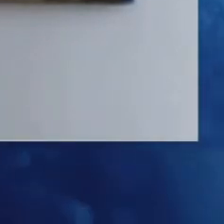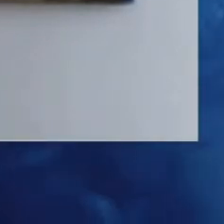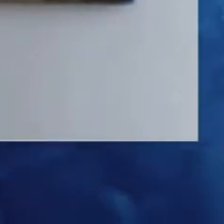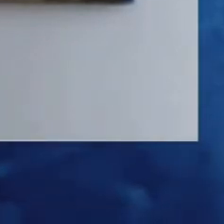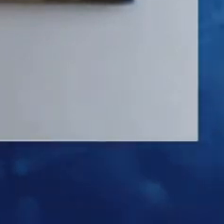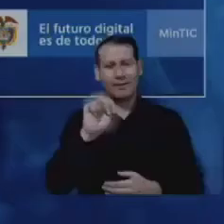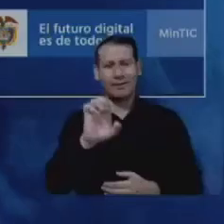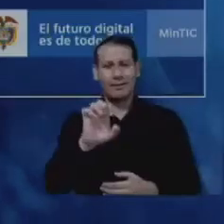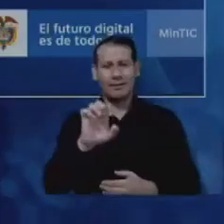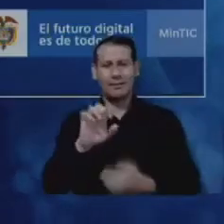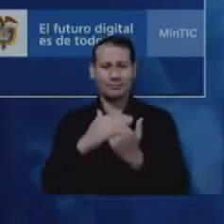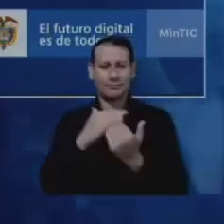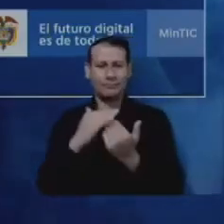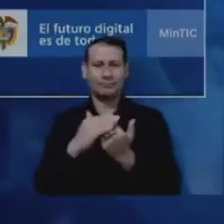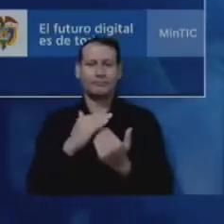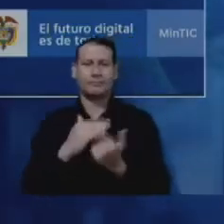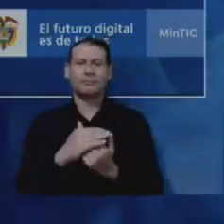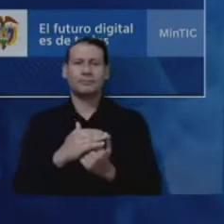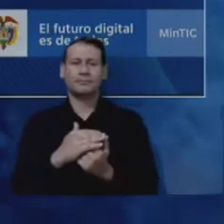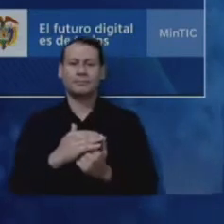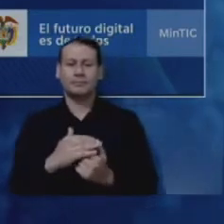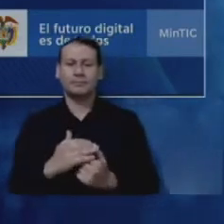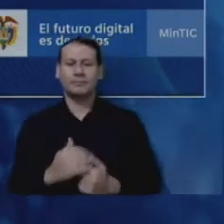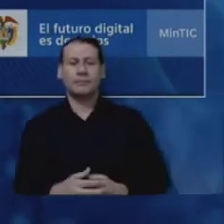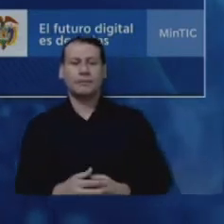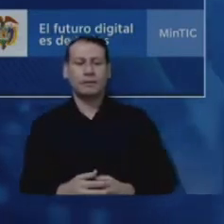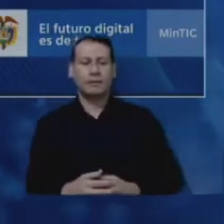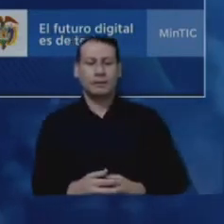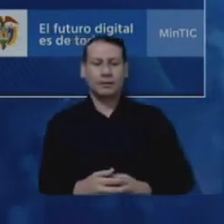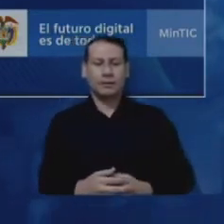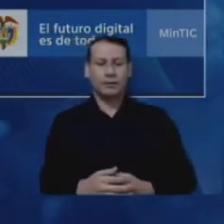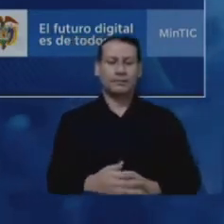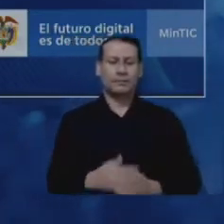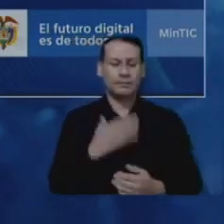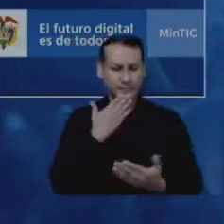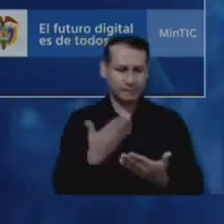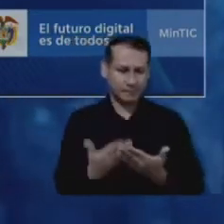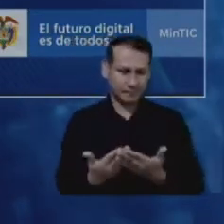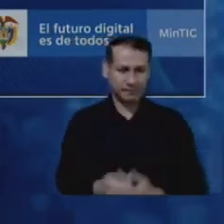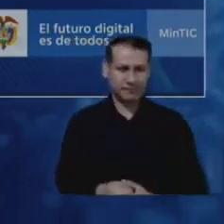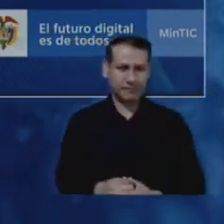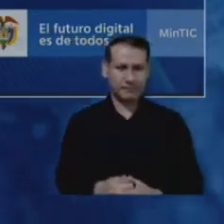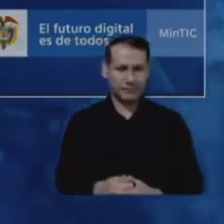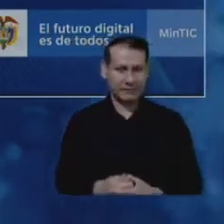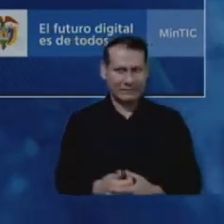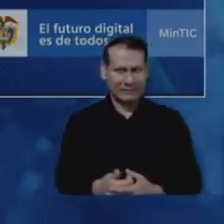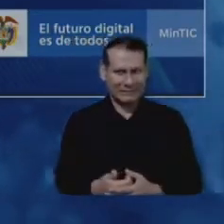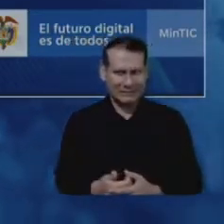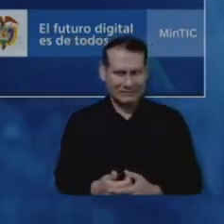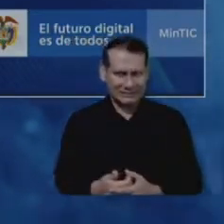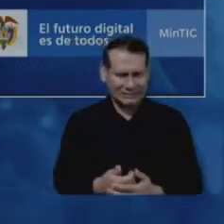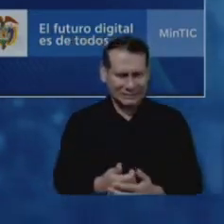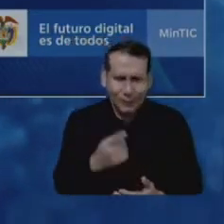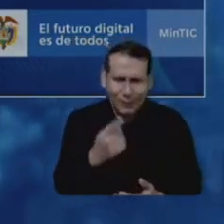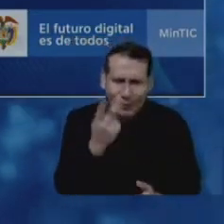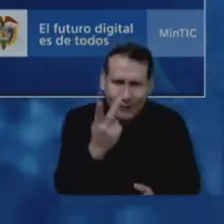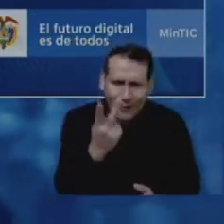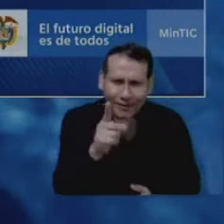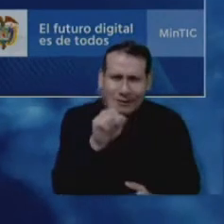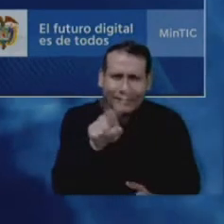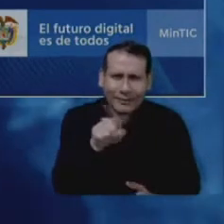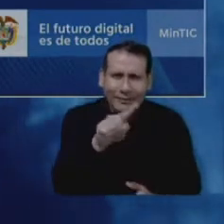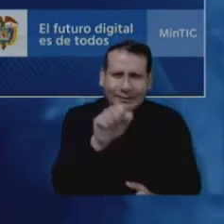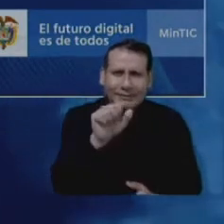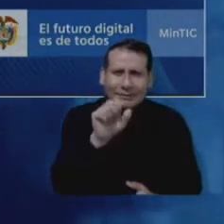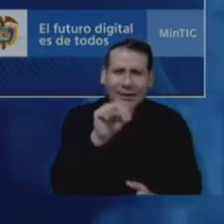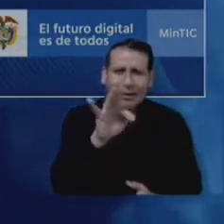invitación y de verdad que es un gusto volver a ver a Santiago y a Juan David en